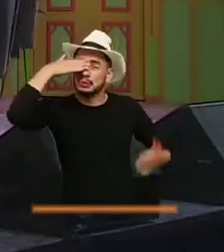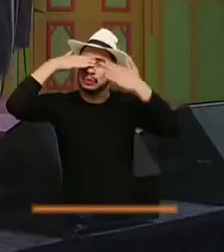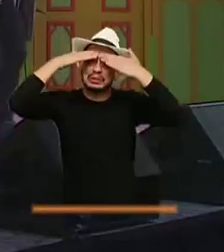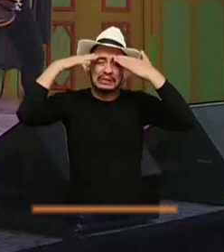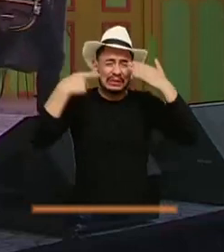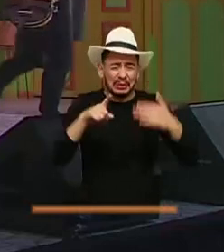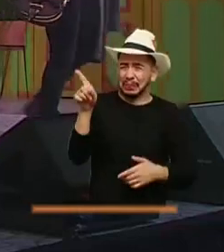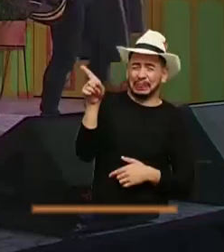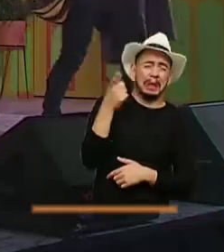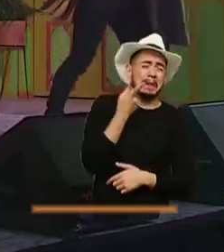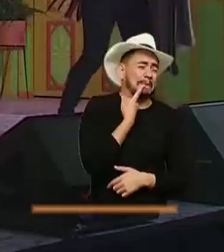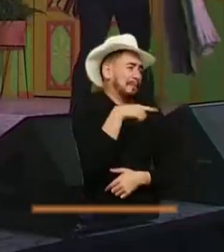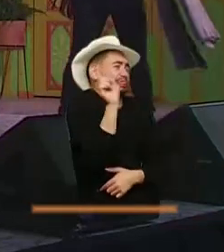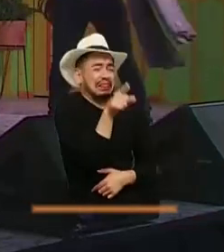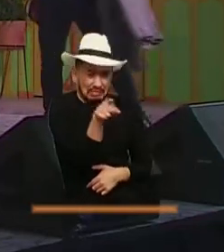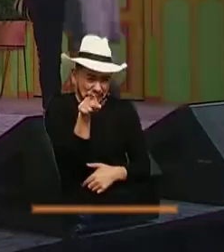rara.